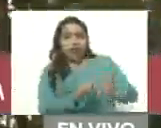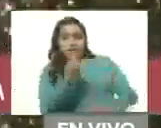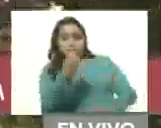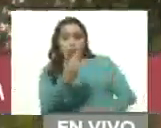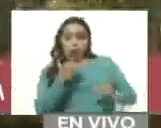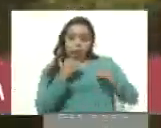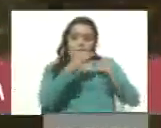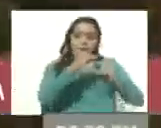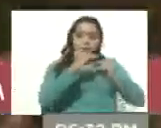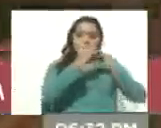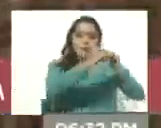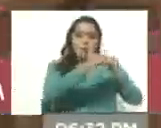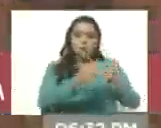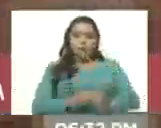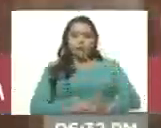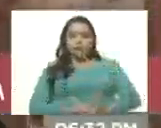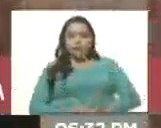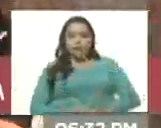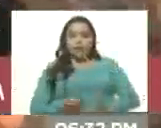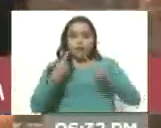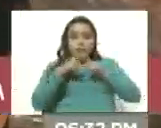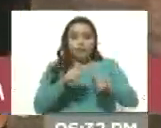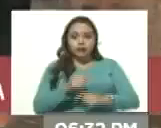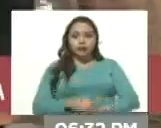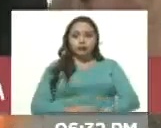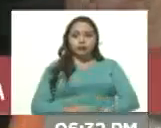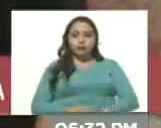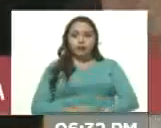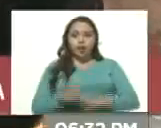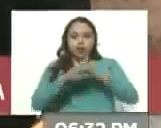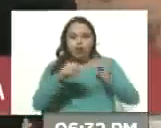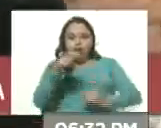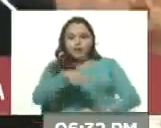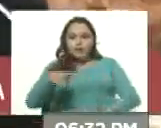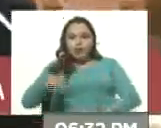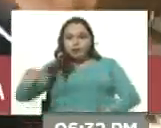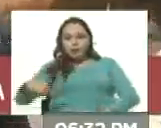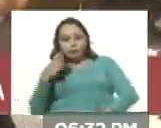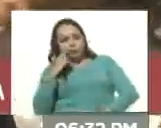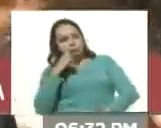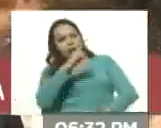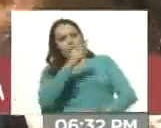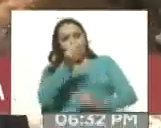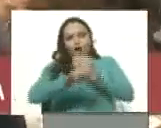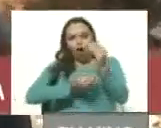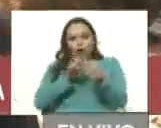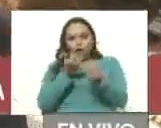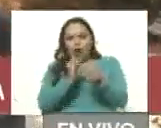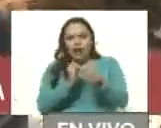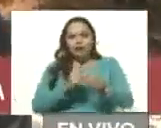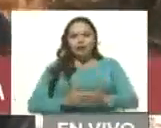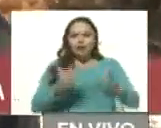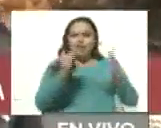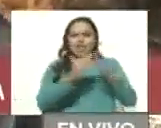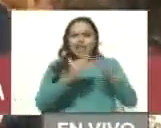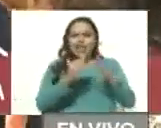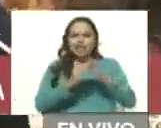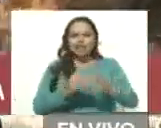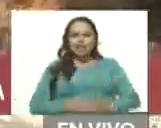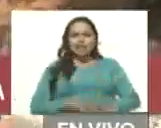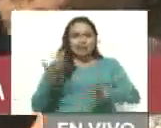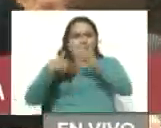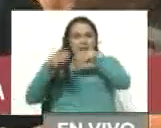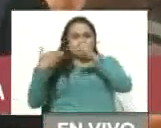pero como les repito todos los visitantes van a poder apreciar que está la casa de direccionalidad se